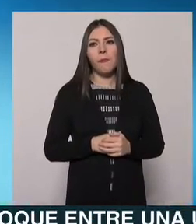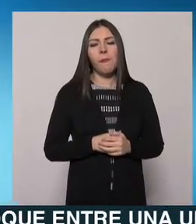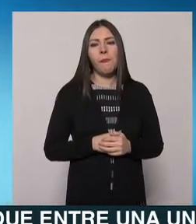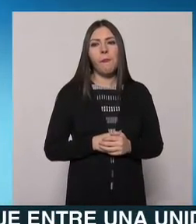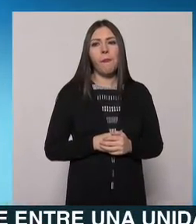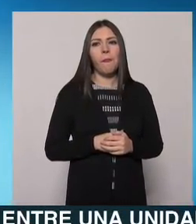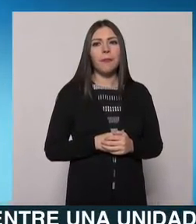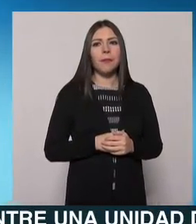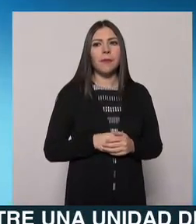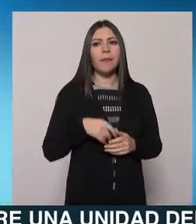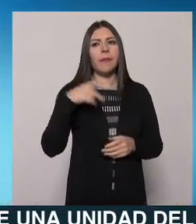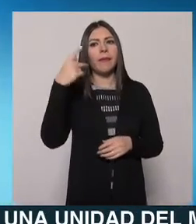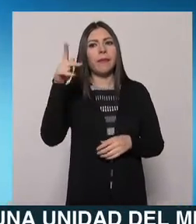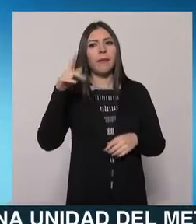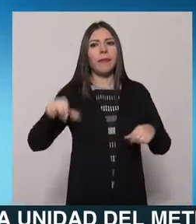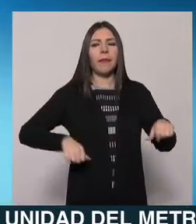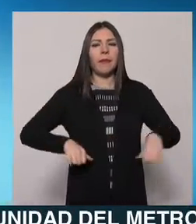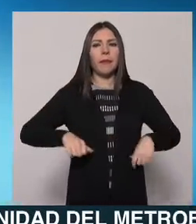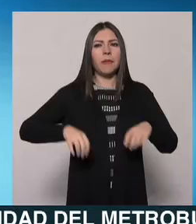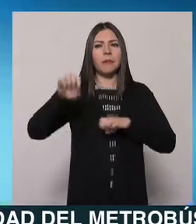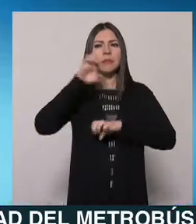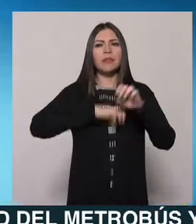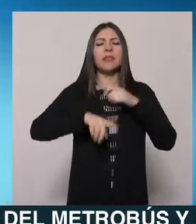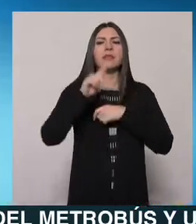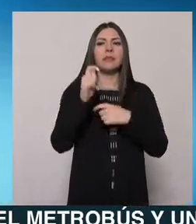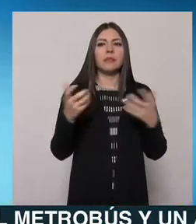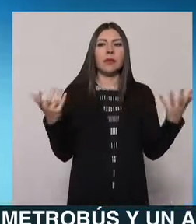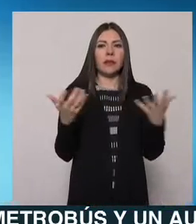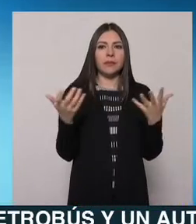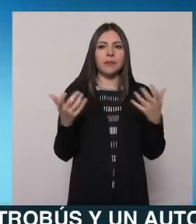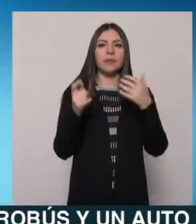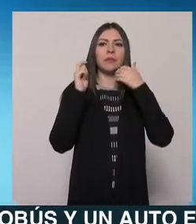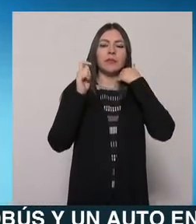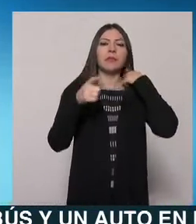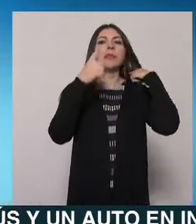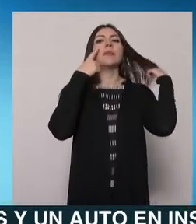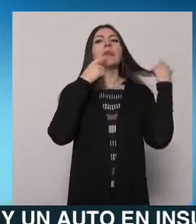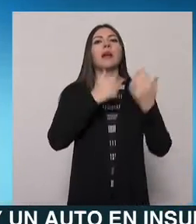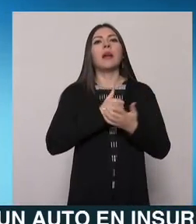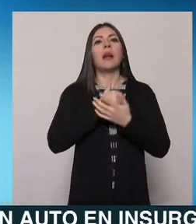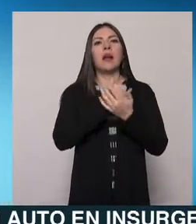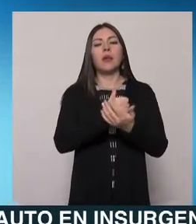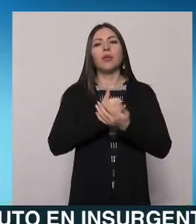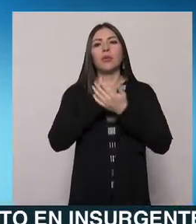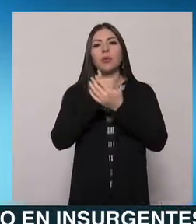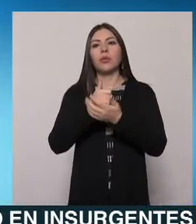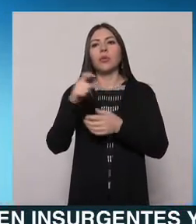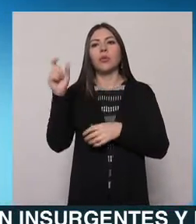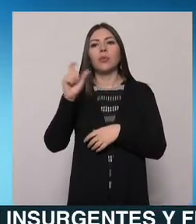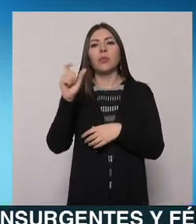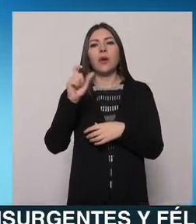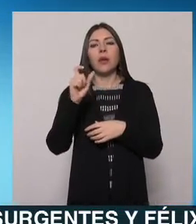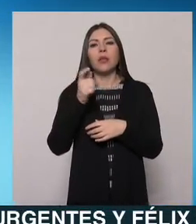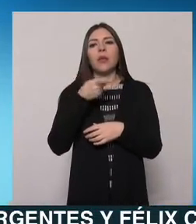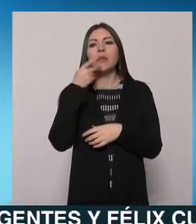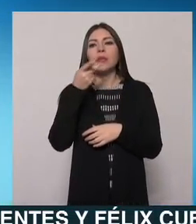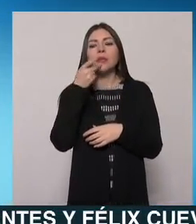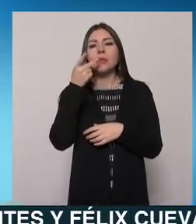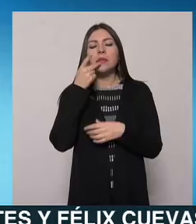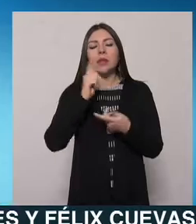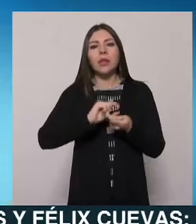las autoridades consulares? Pues son básicamente en la ayuda de traducción, en datos para